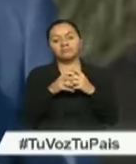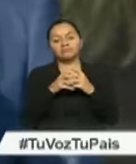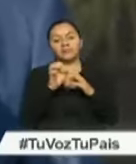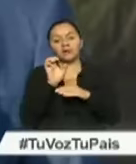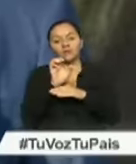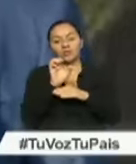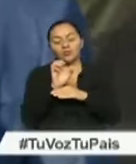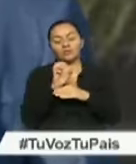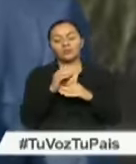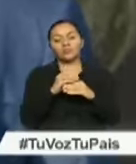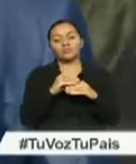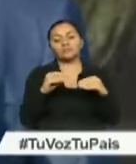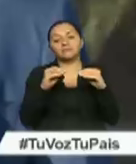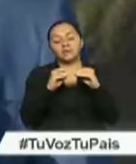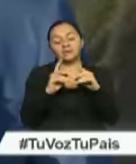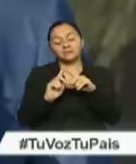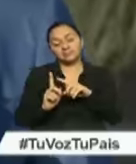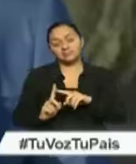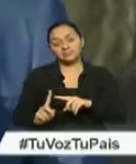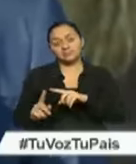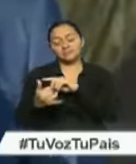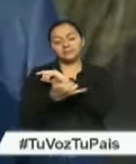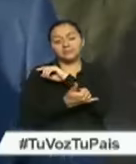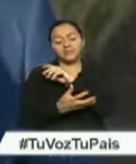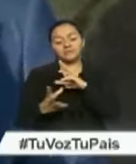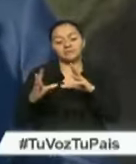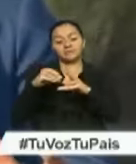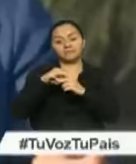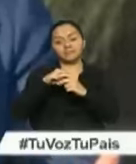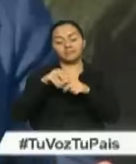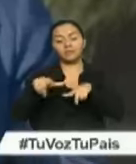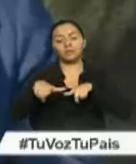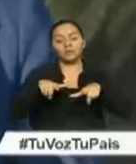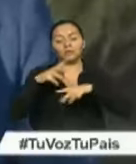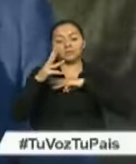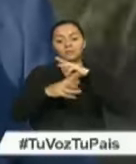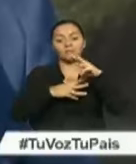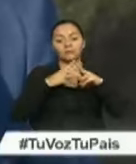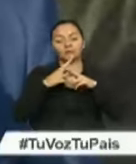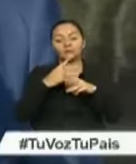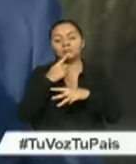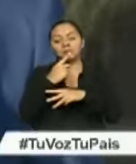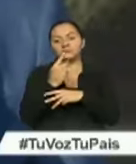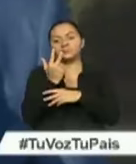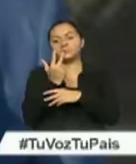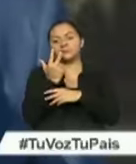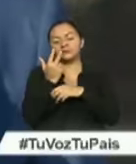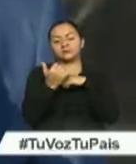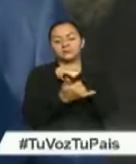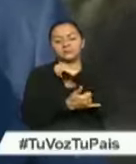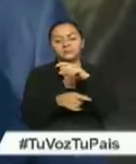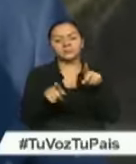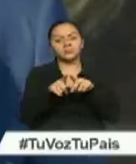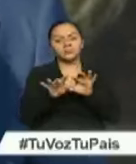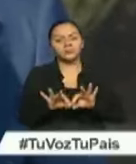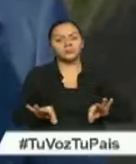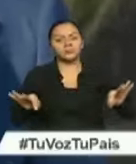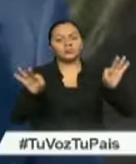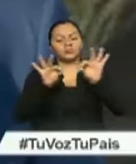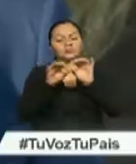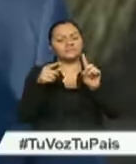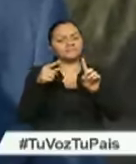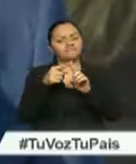Ecuador y también los demás países que conformamos esta zona del mundo en un trifinio muy, muy importante,